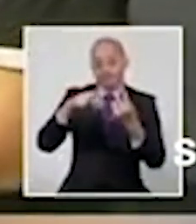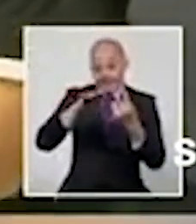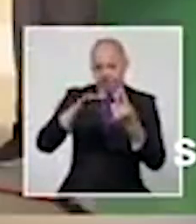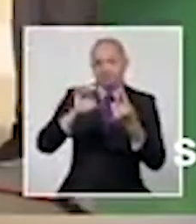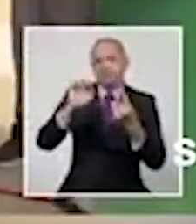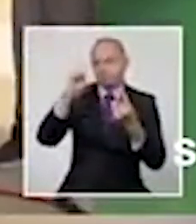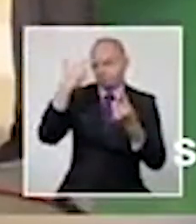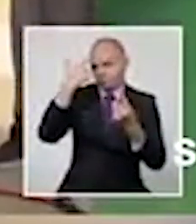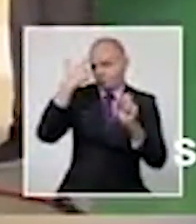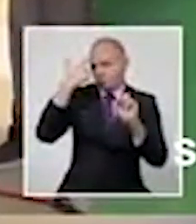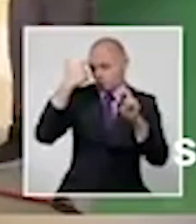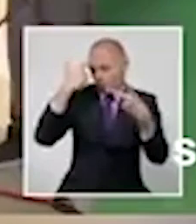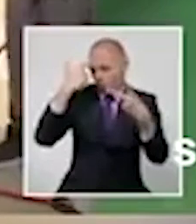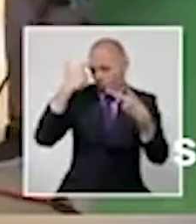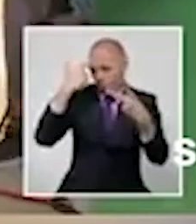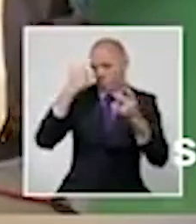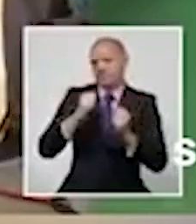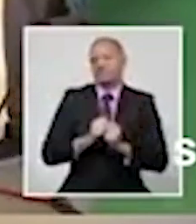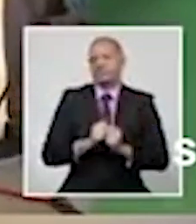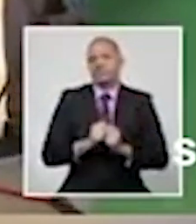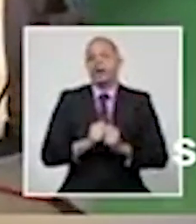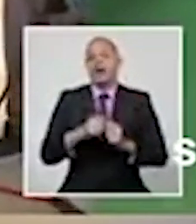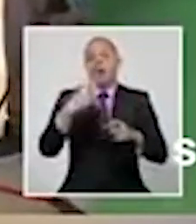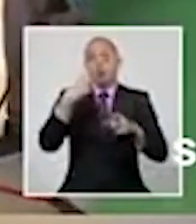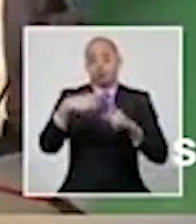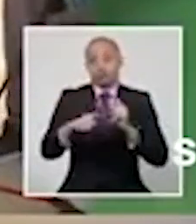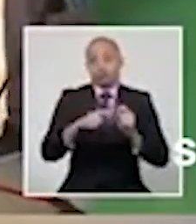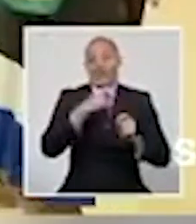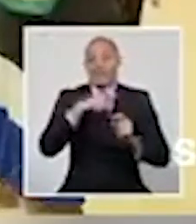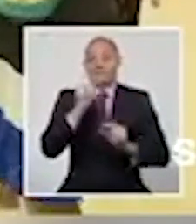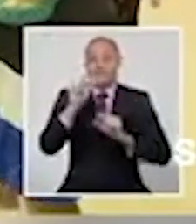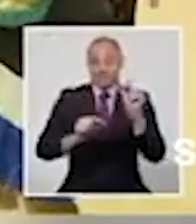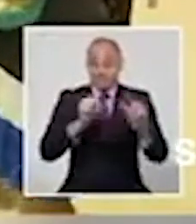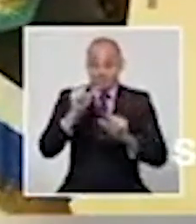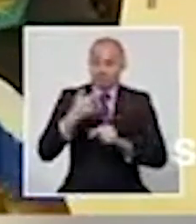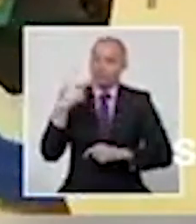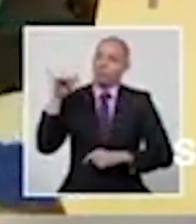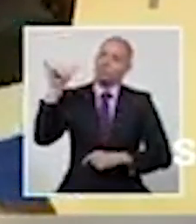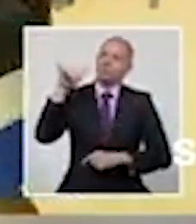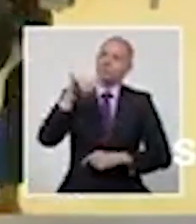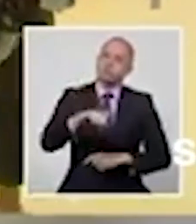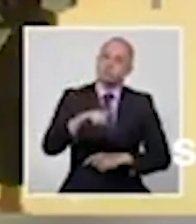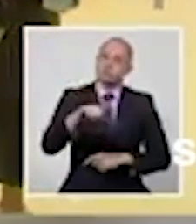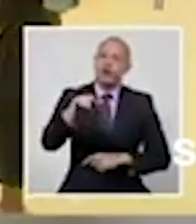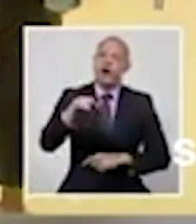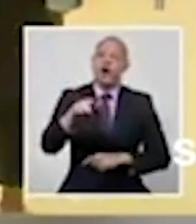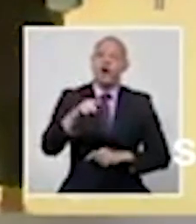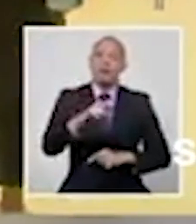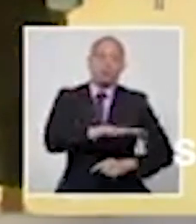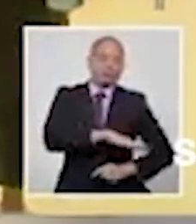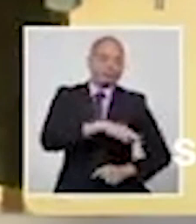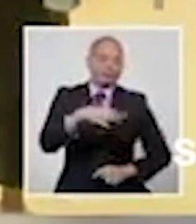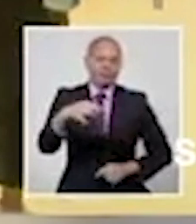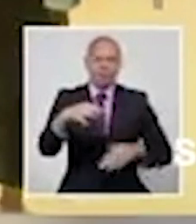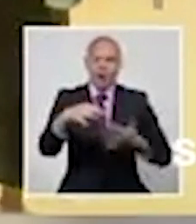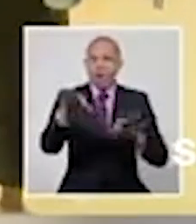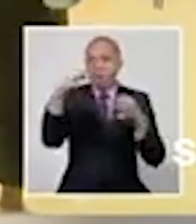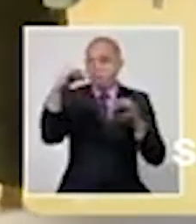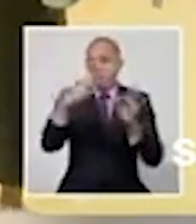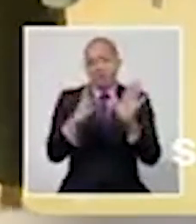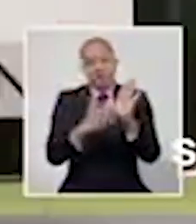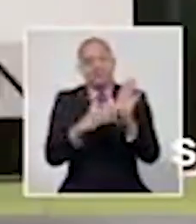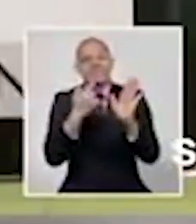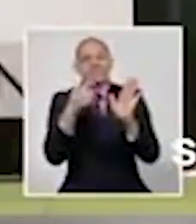a surinam siguen sin vuelo terminado y todos siguen sin vuelos aruba siguen sin vuelos a guyana además todo aquel viajero